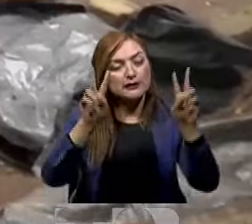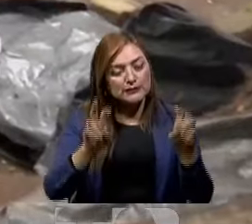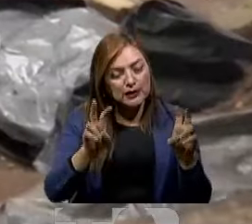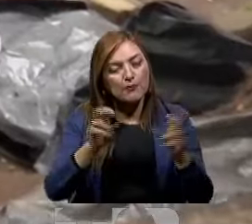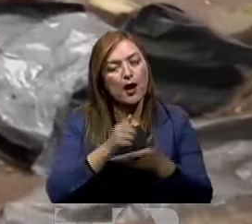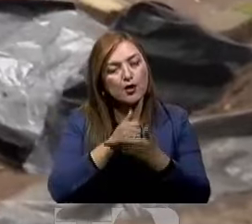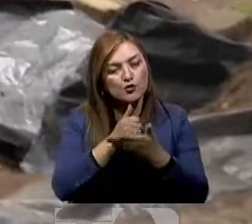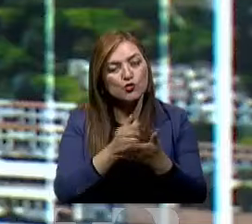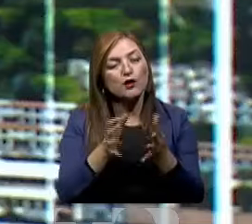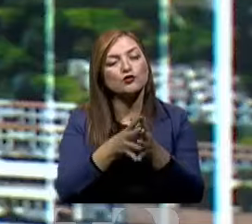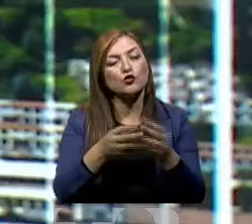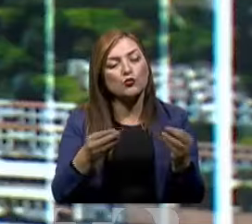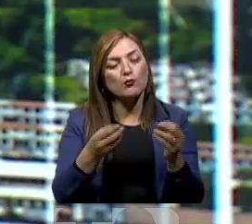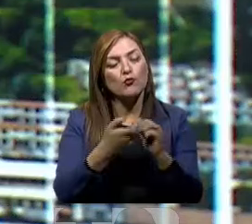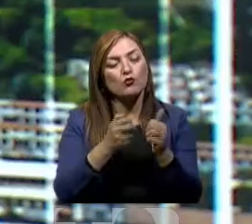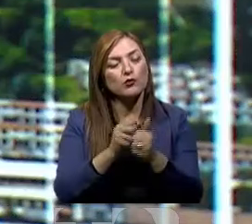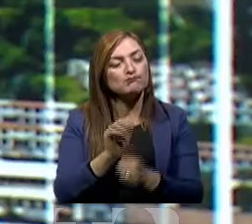adicciones.